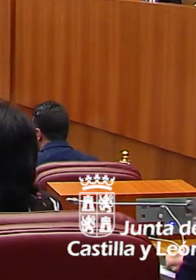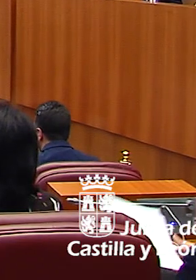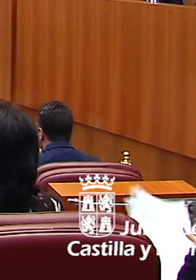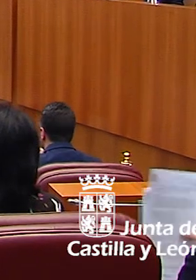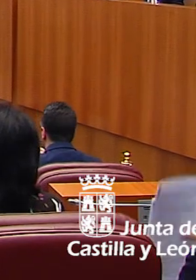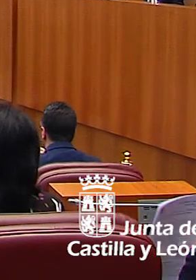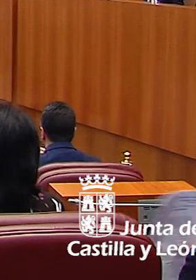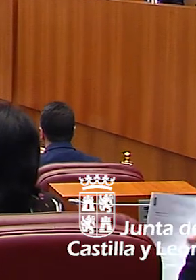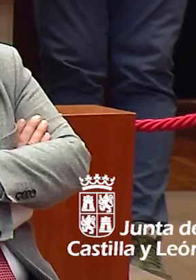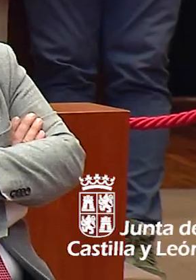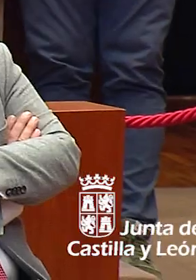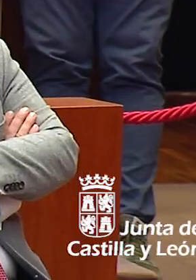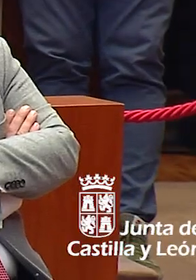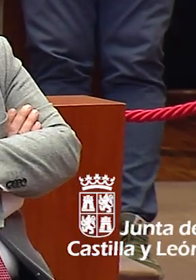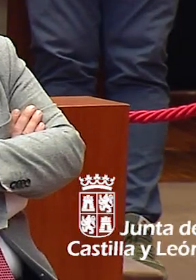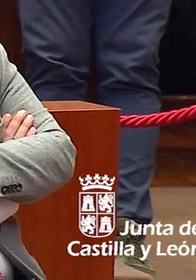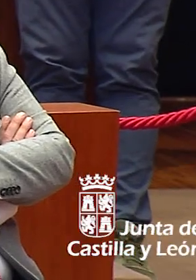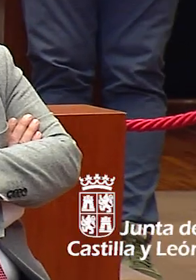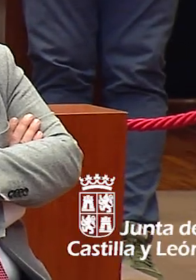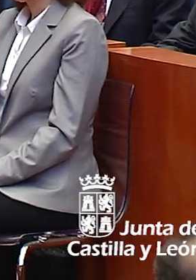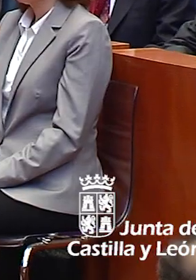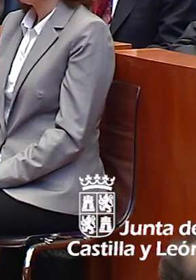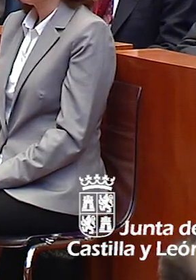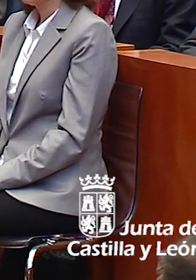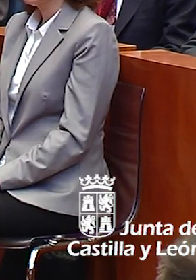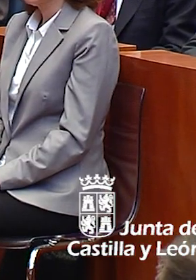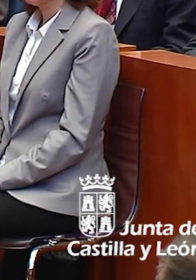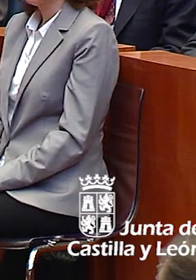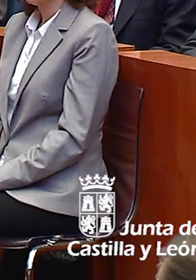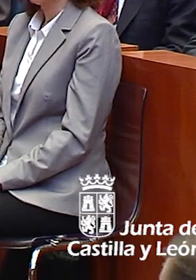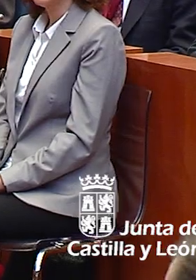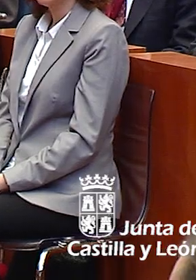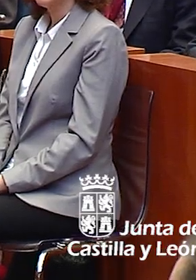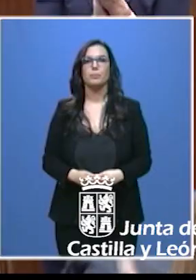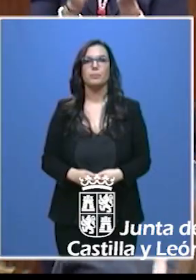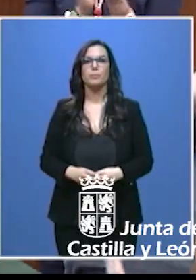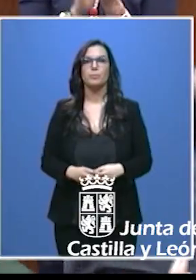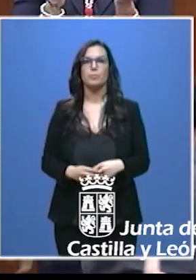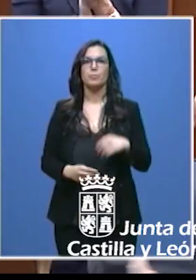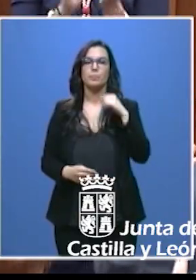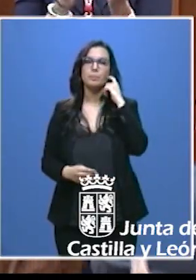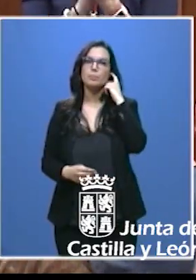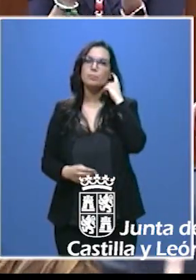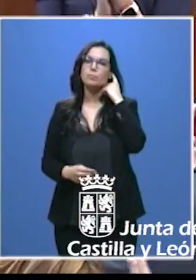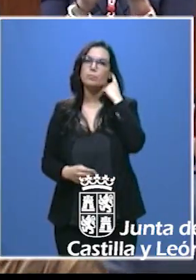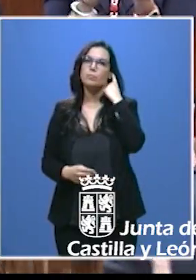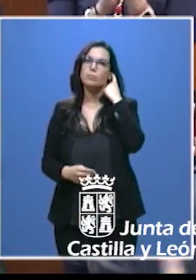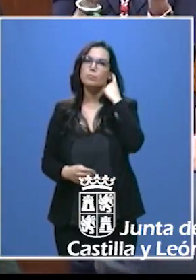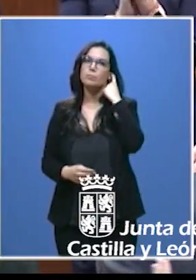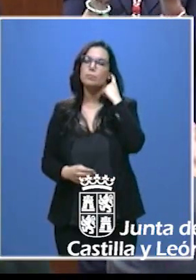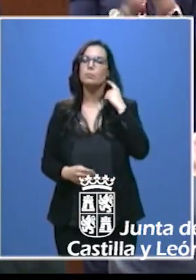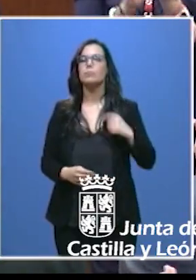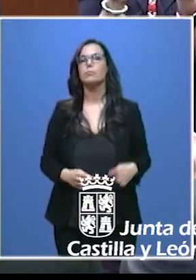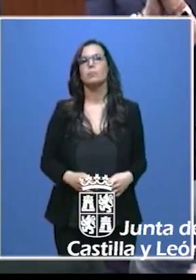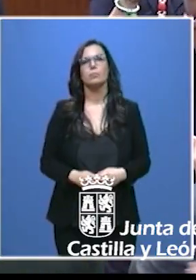Nuestro Estatuto de Autonomía cumple 37 años y para celebrar este aniversario el Parlamento Autonómico ha entregado la medalla de las Cortes de Castilla y León